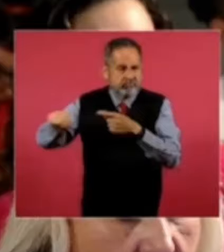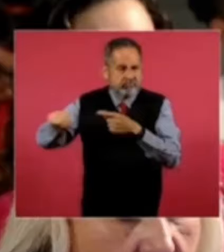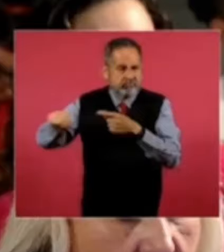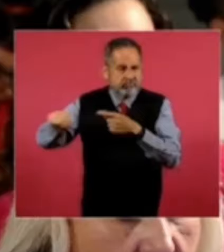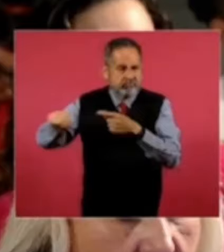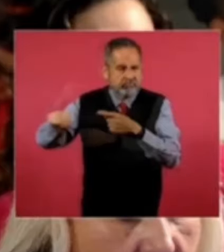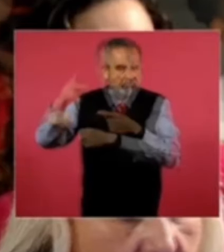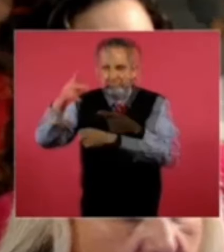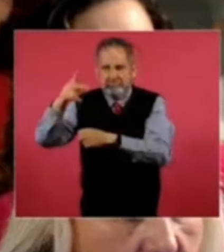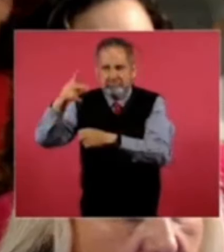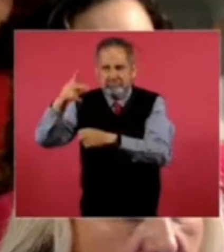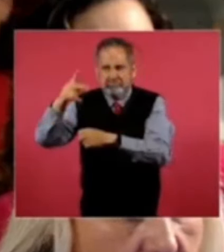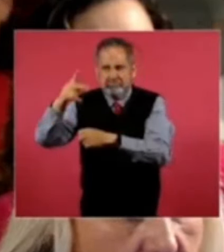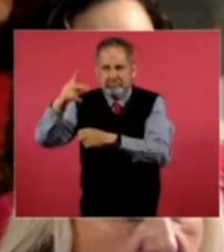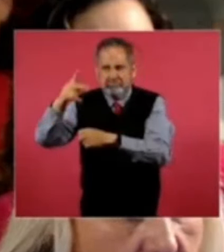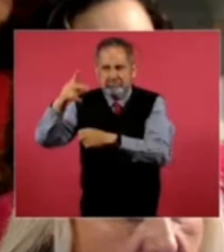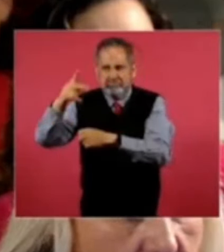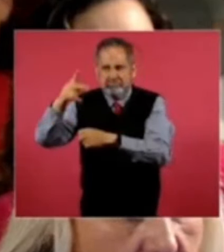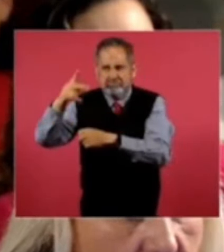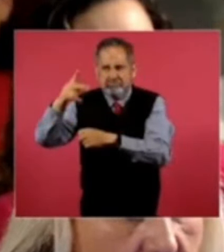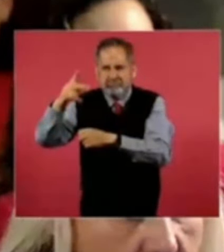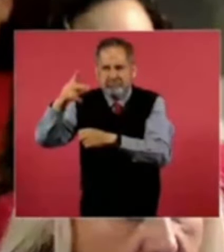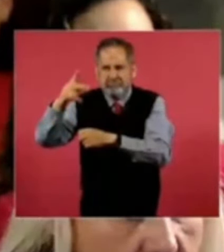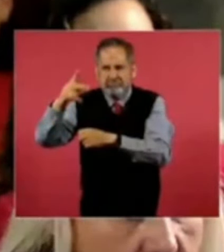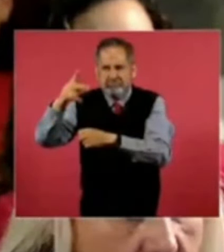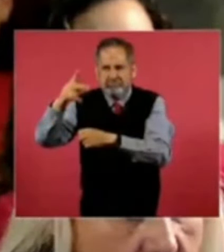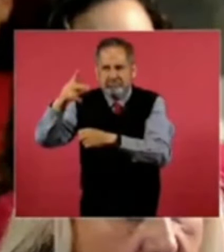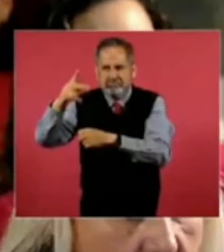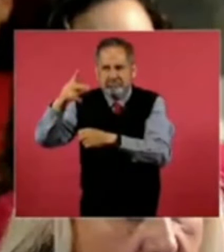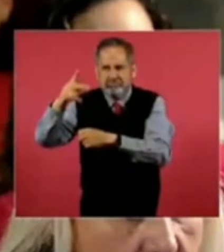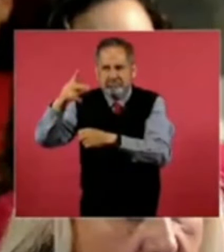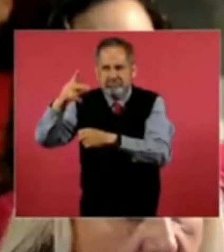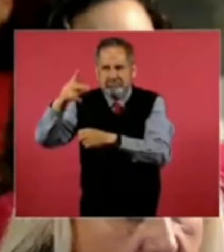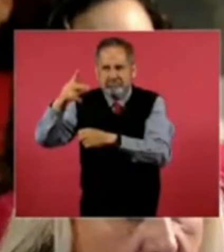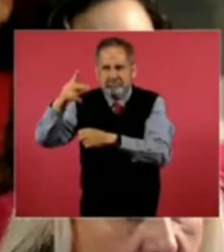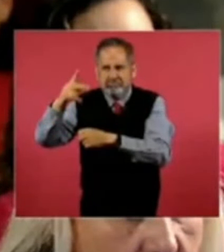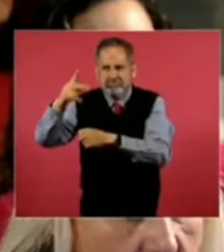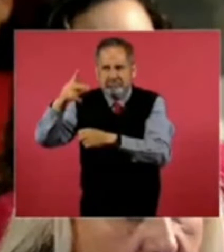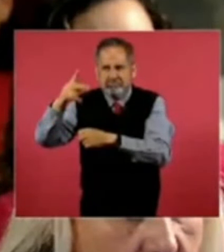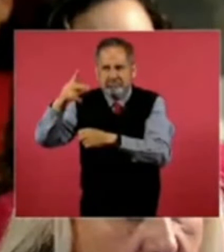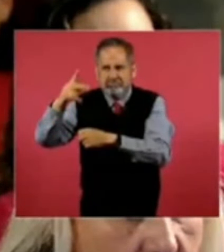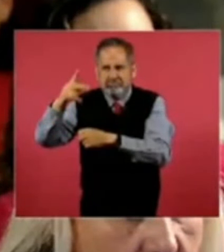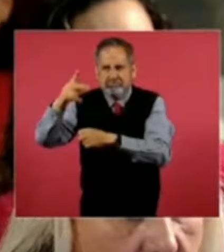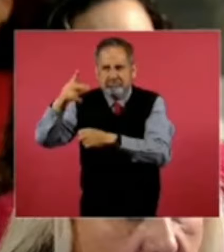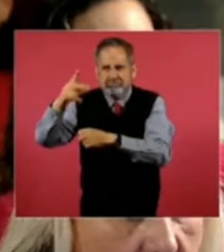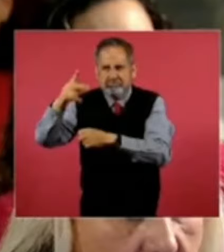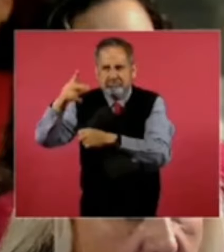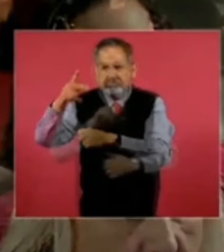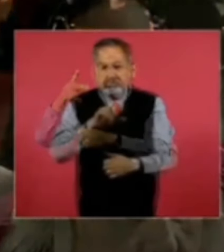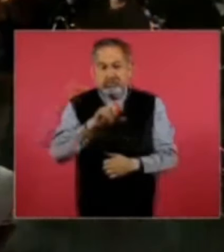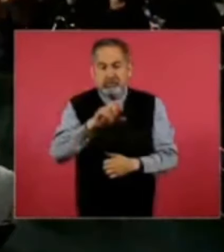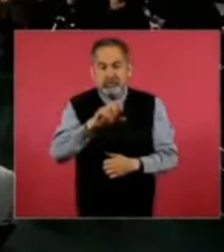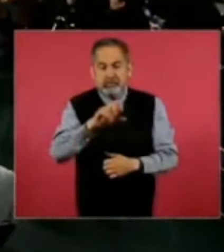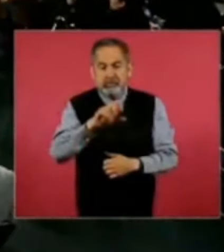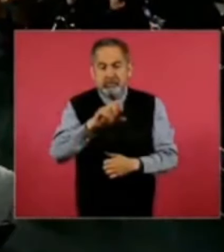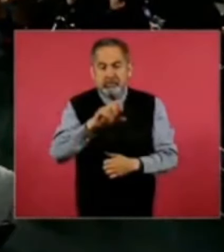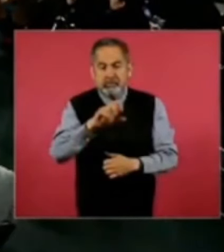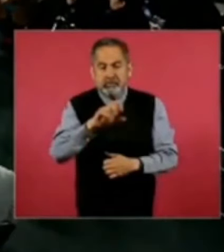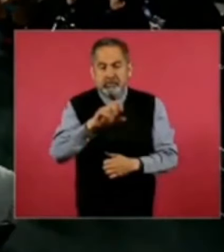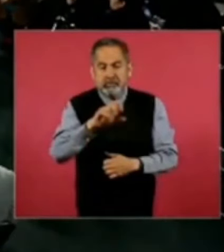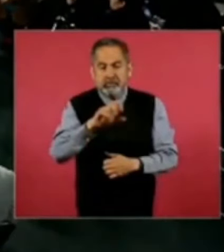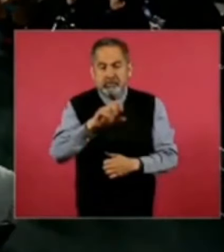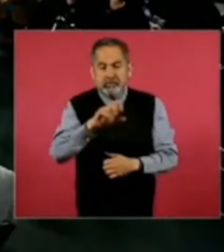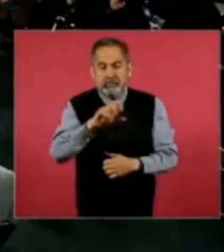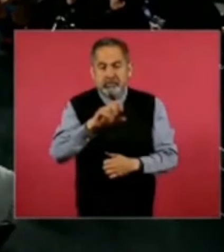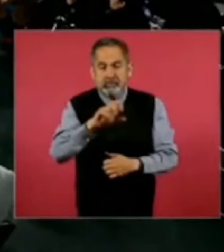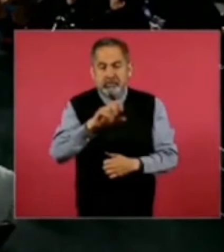cárcel. Pues mejor pregúnteles ahí en proceso, Reinaide, seguramente tiene muy, muy cerca a Dalila Escobar, la corresponsal de proceso